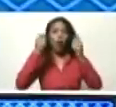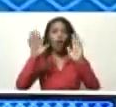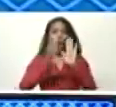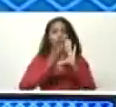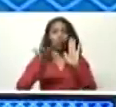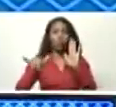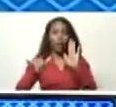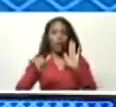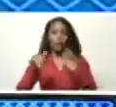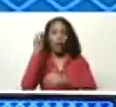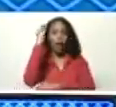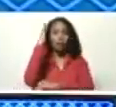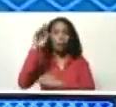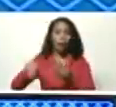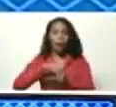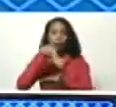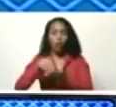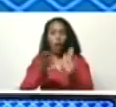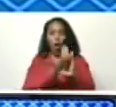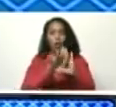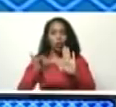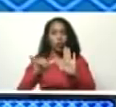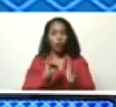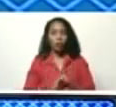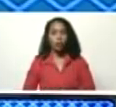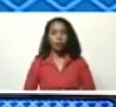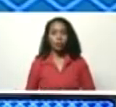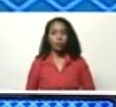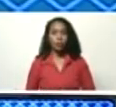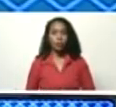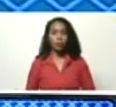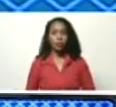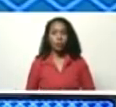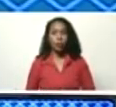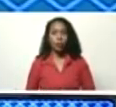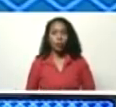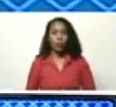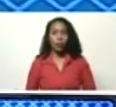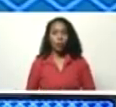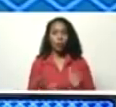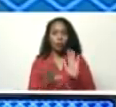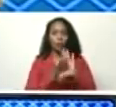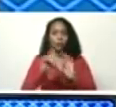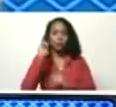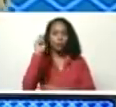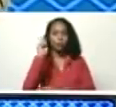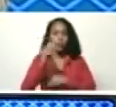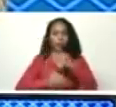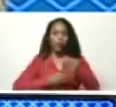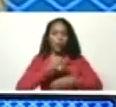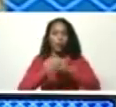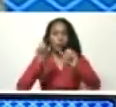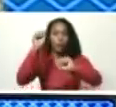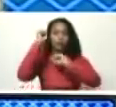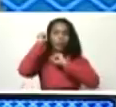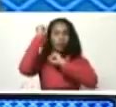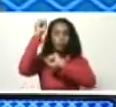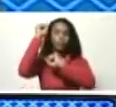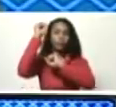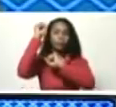constituyente, de la Asamblea Nacional Constituyente, y la constituyente se hizo y triunfó.